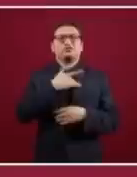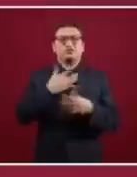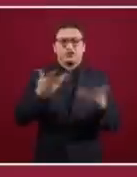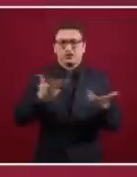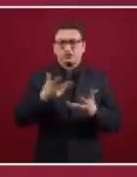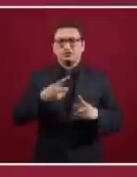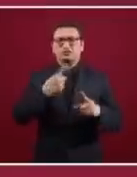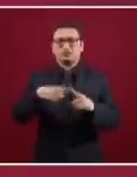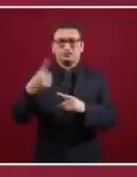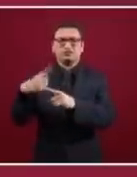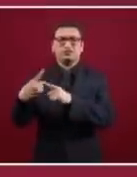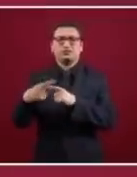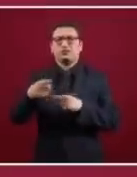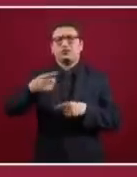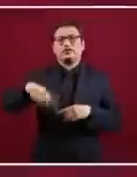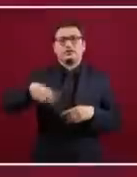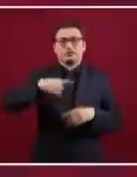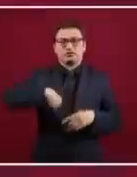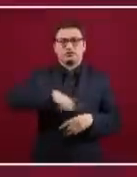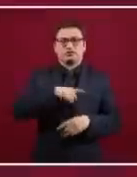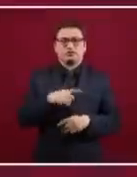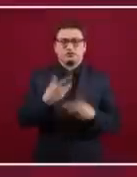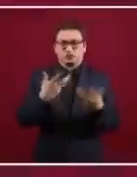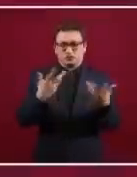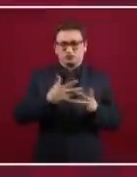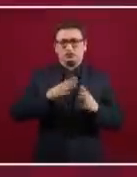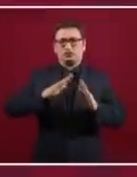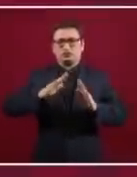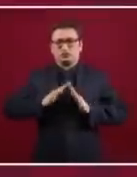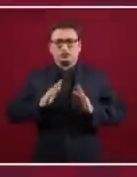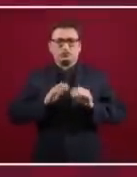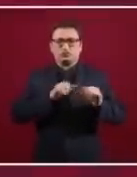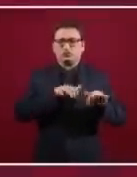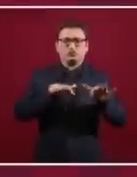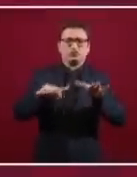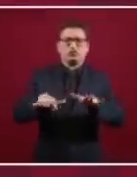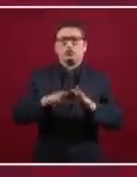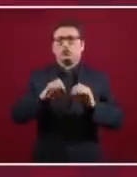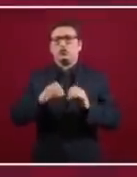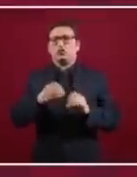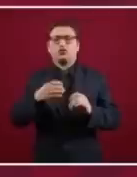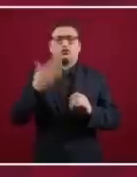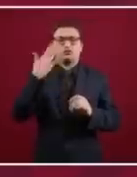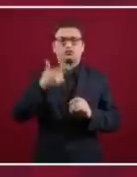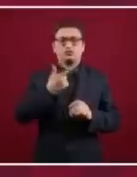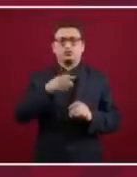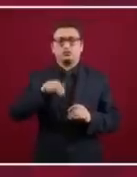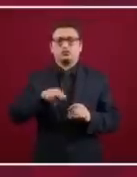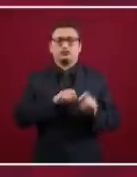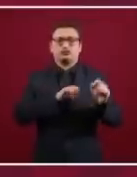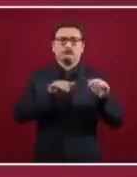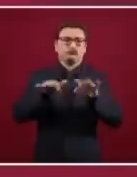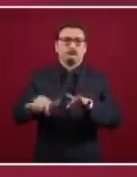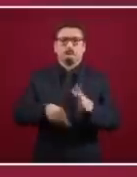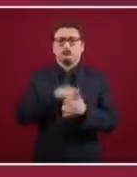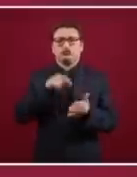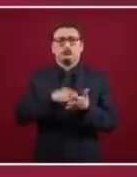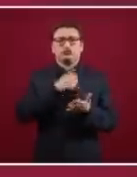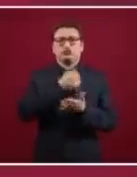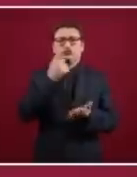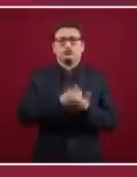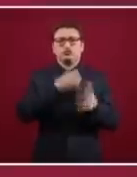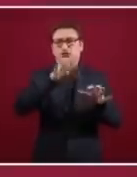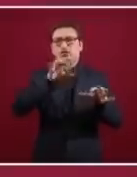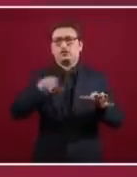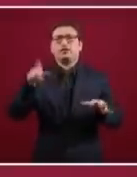través de lo que nosotros generamos con el despliegue en las ciudades en las áreas de este pues sus